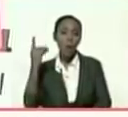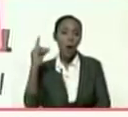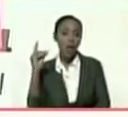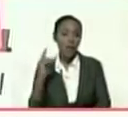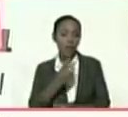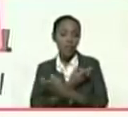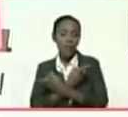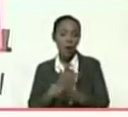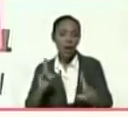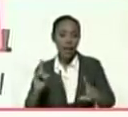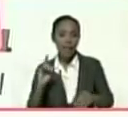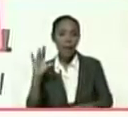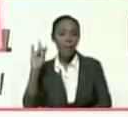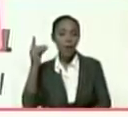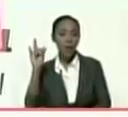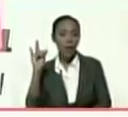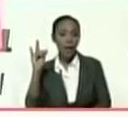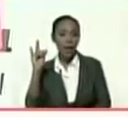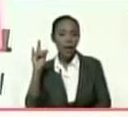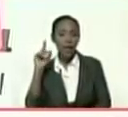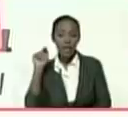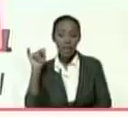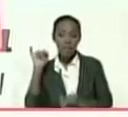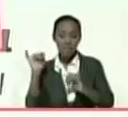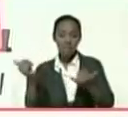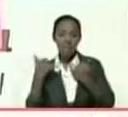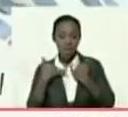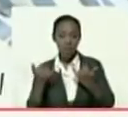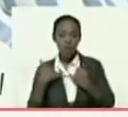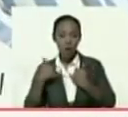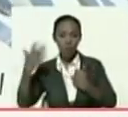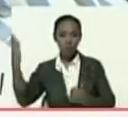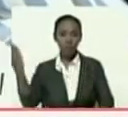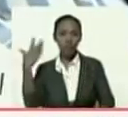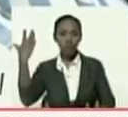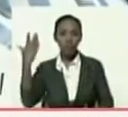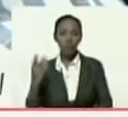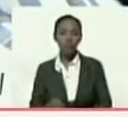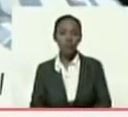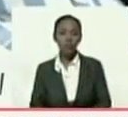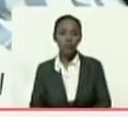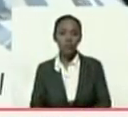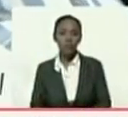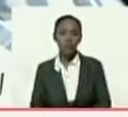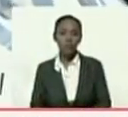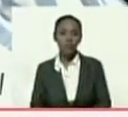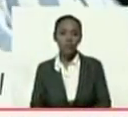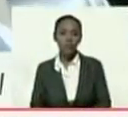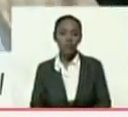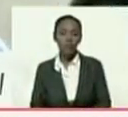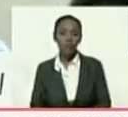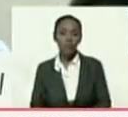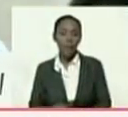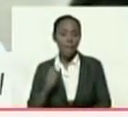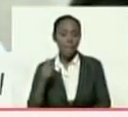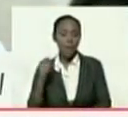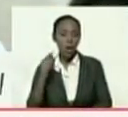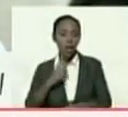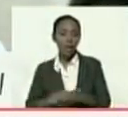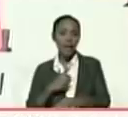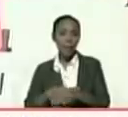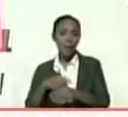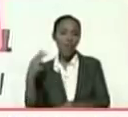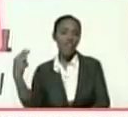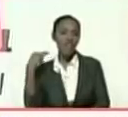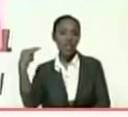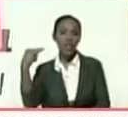boliviana, está condenándose a sí mismo a ser en poco tiempo víctima. Y cuando digo esto,